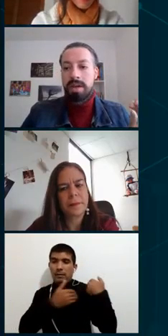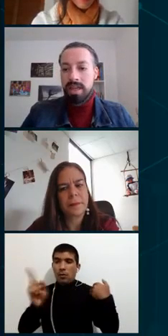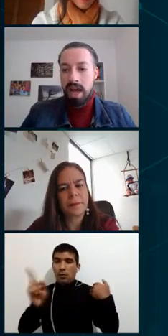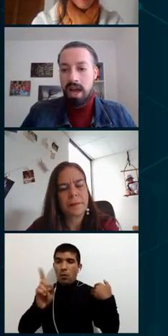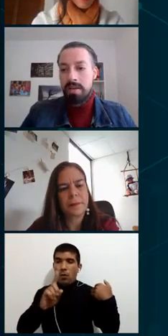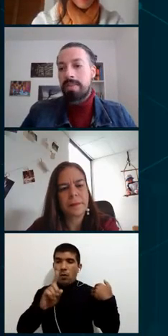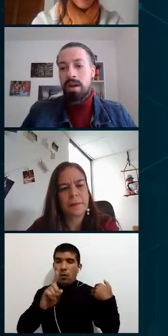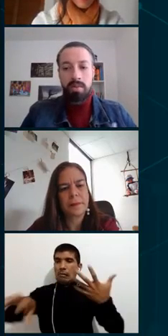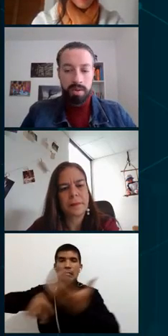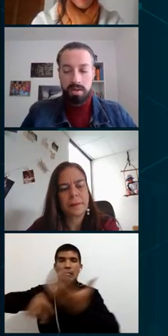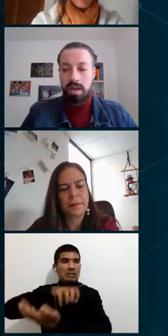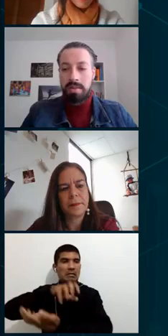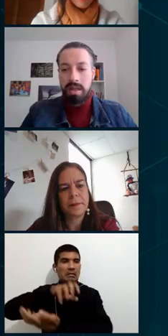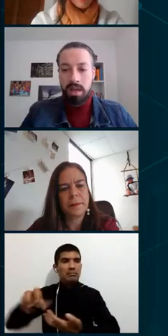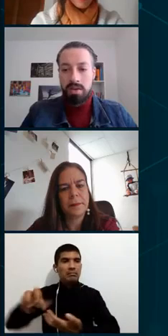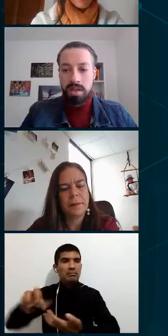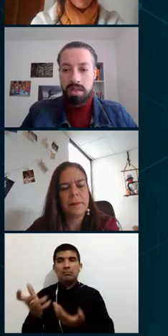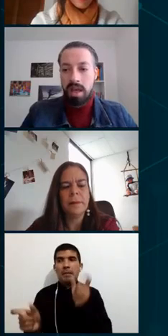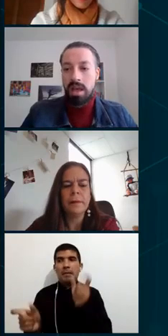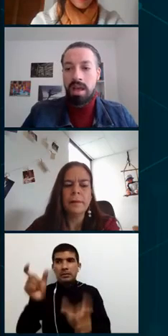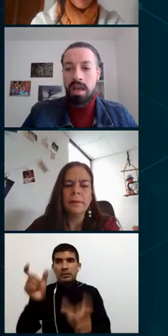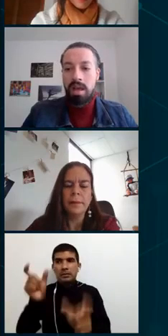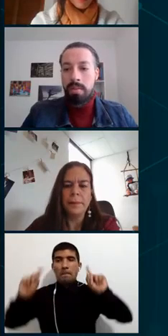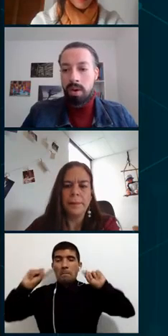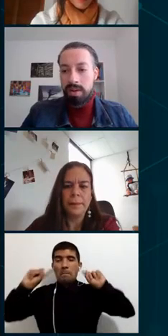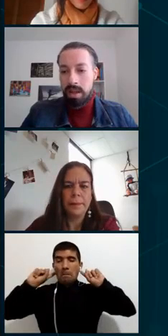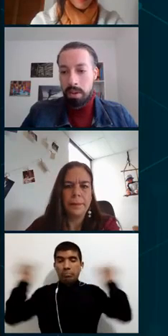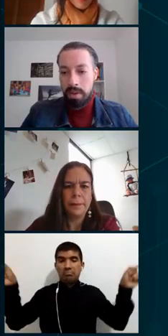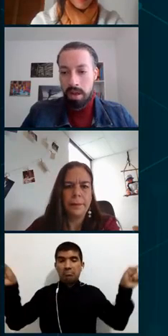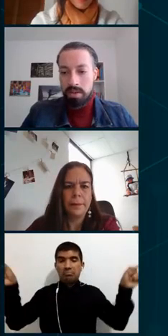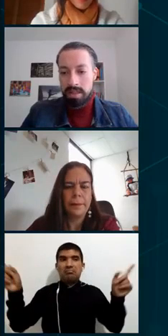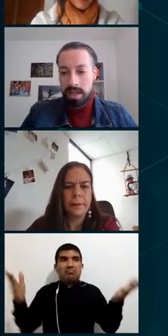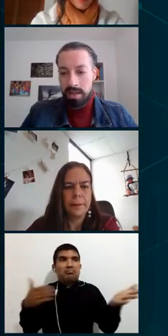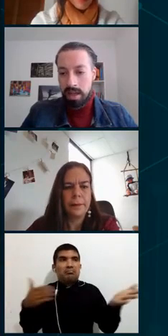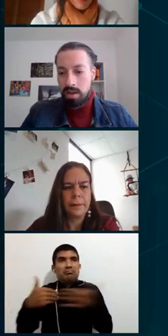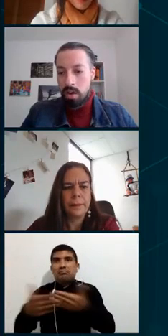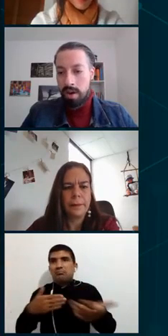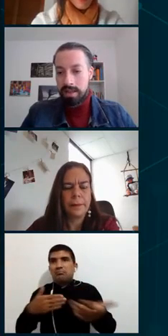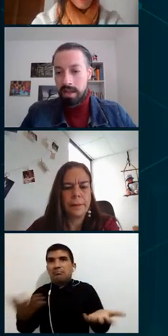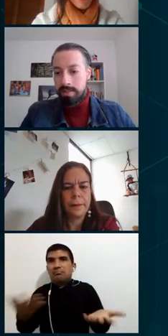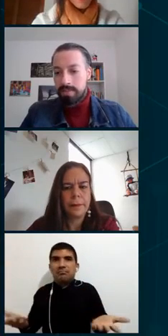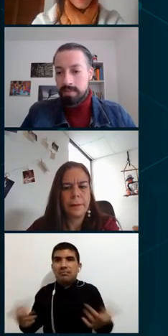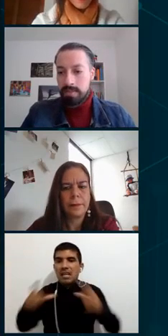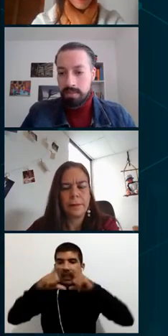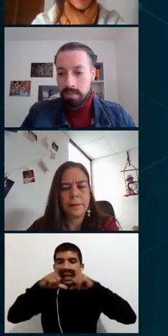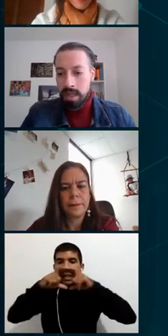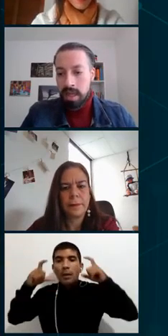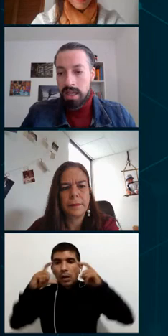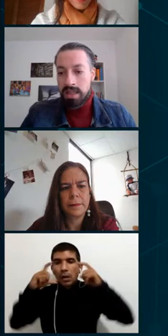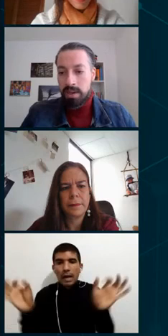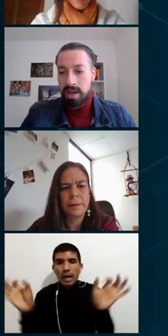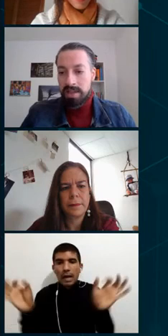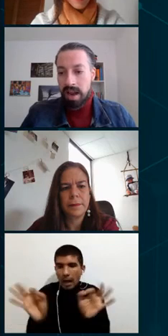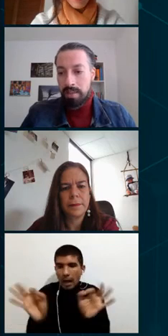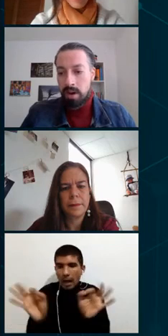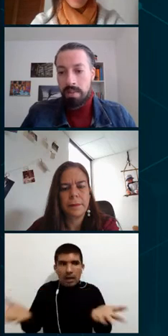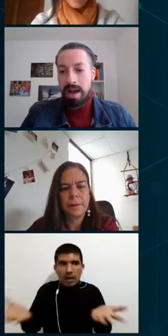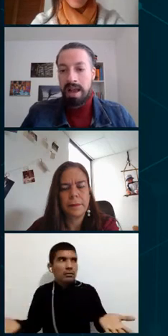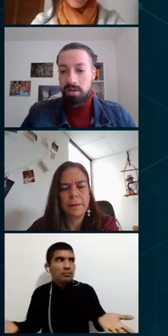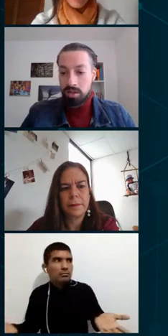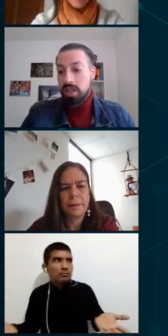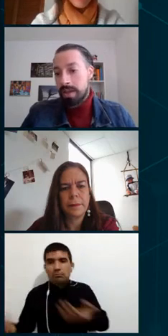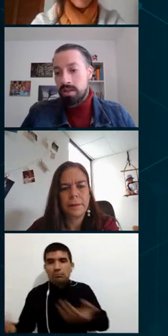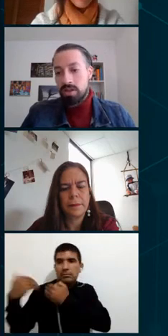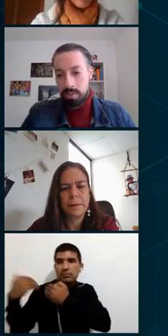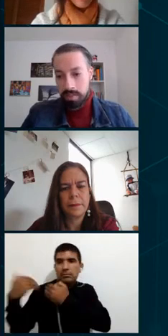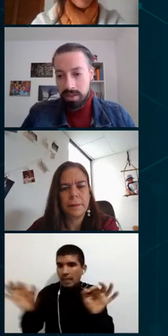el centro comercial, pero pues obviamente hay cosas que por cuenta propia debemos de estar teniendo en cuenta. Se podría separar el problema